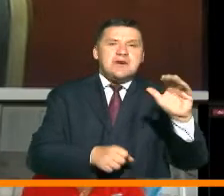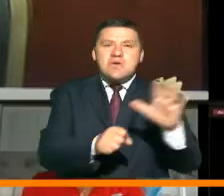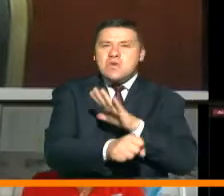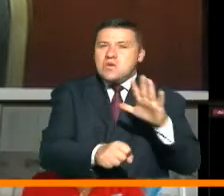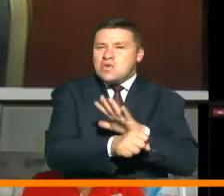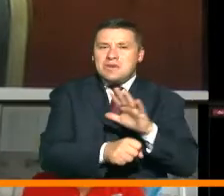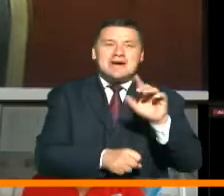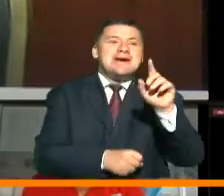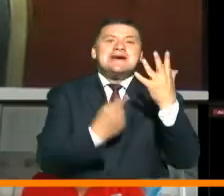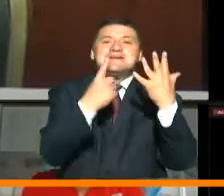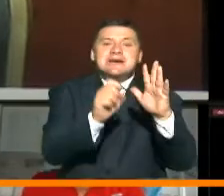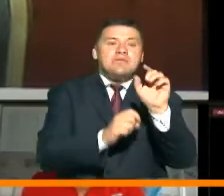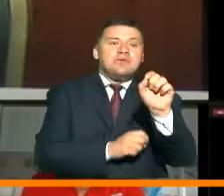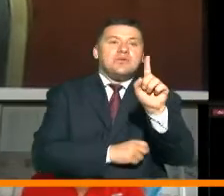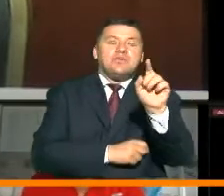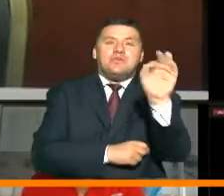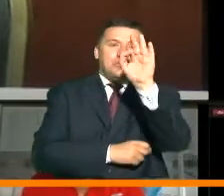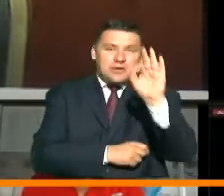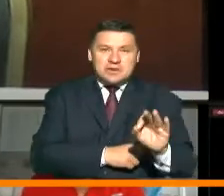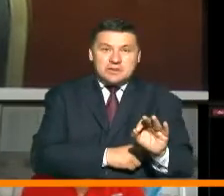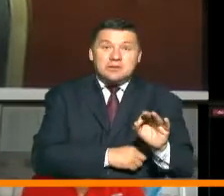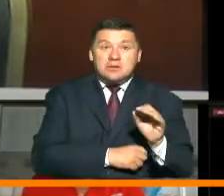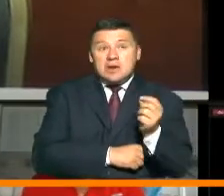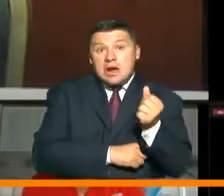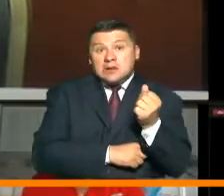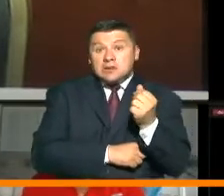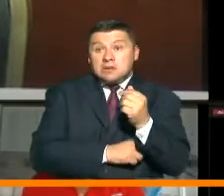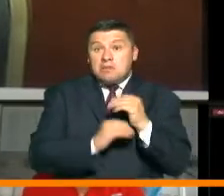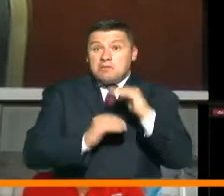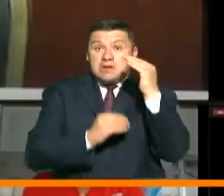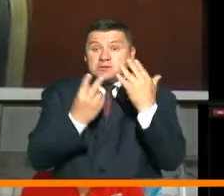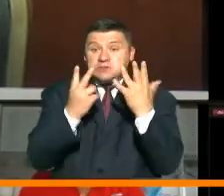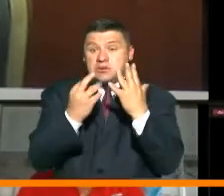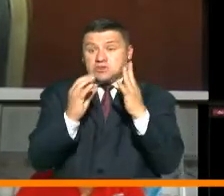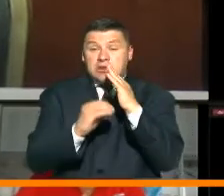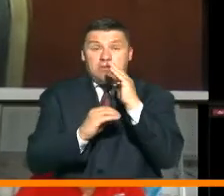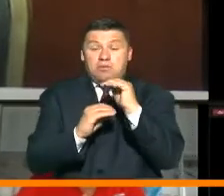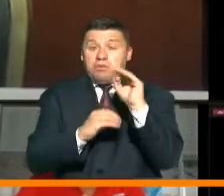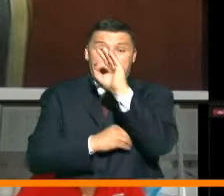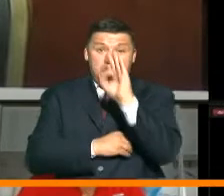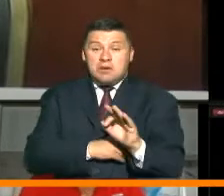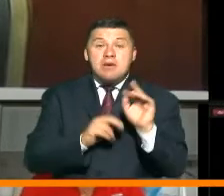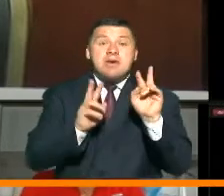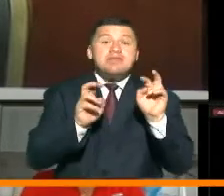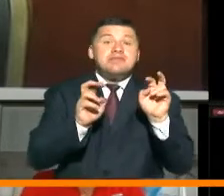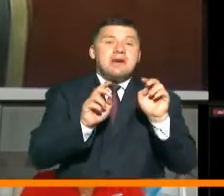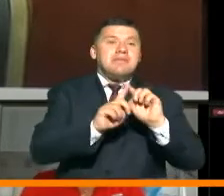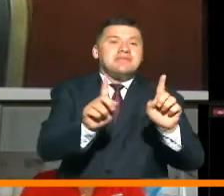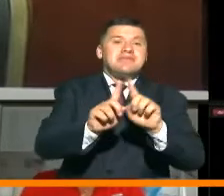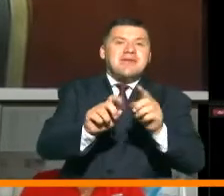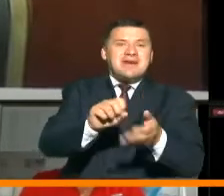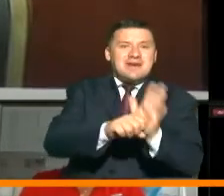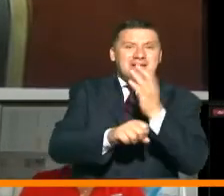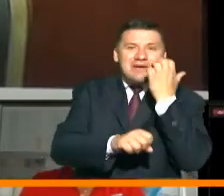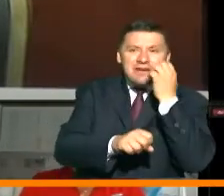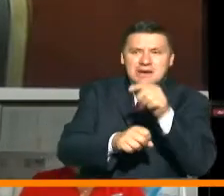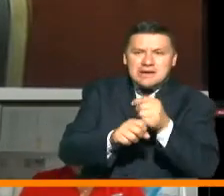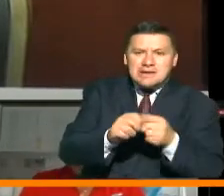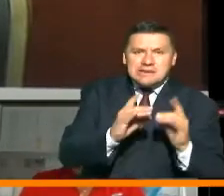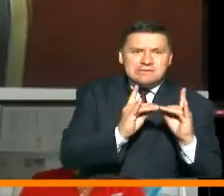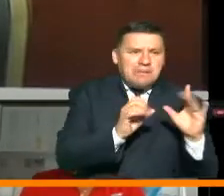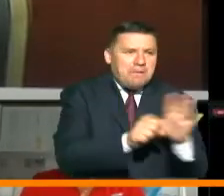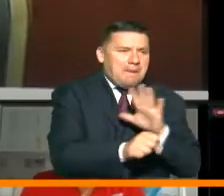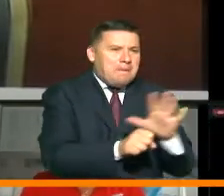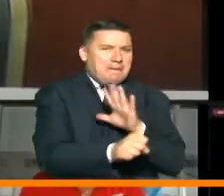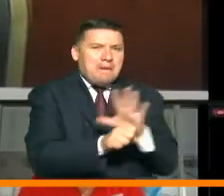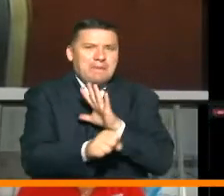intensivos siendo mayoritariamente el 70 a 80 por ciento de temas distintos a kobe por eso acá